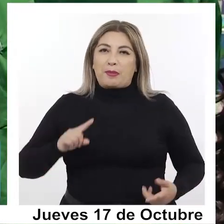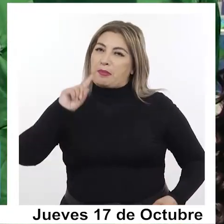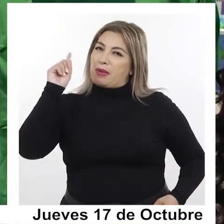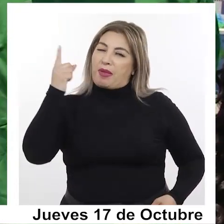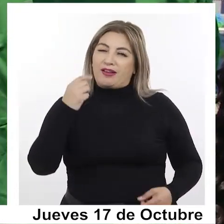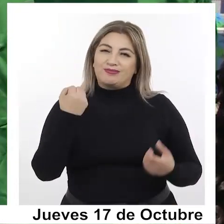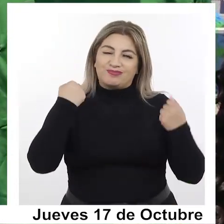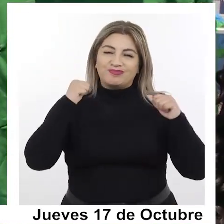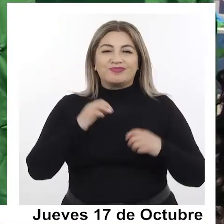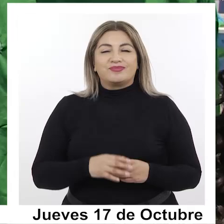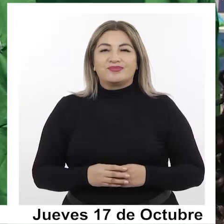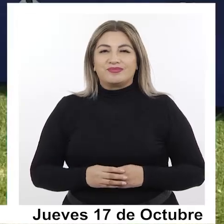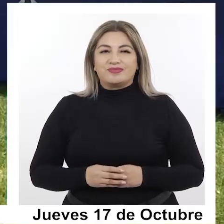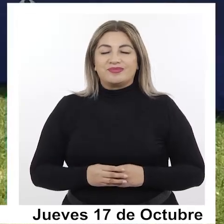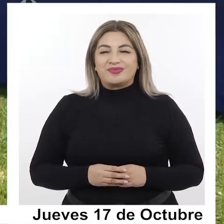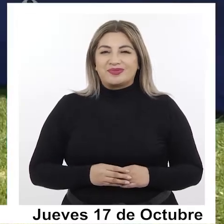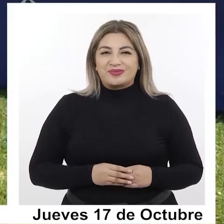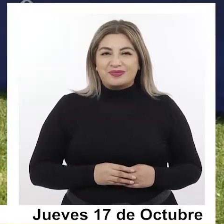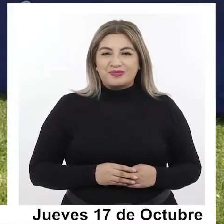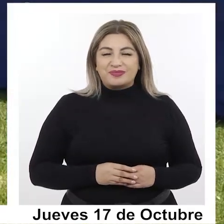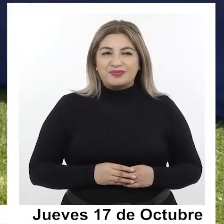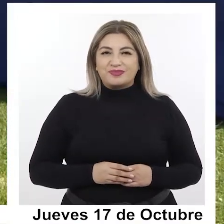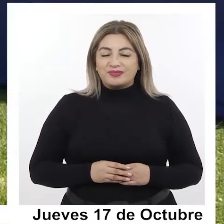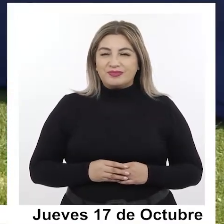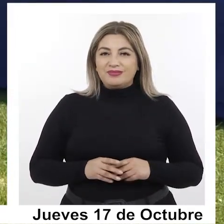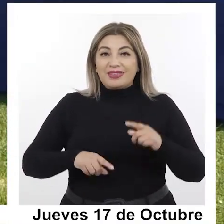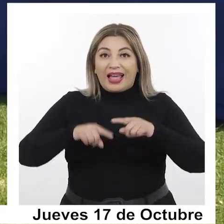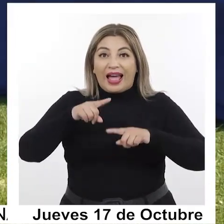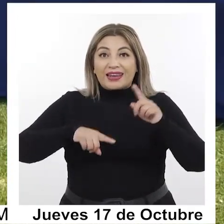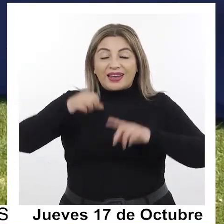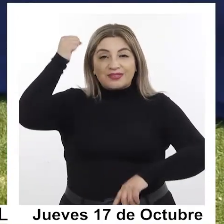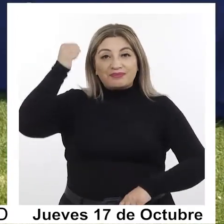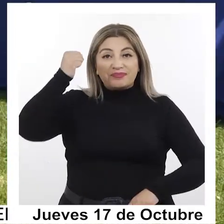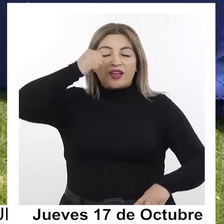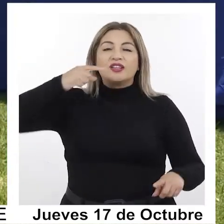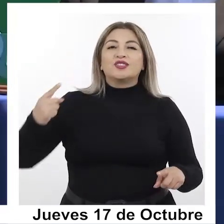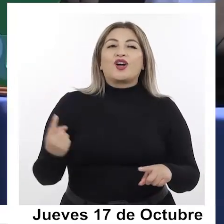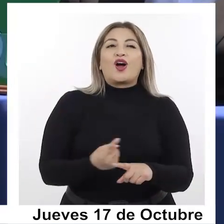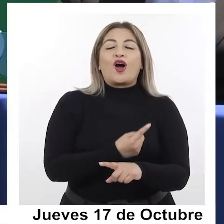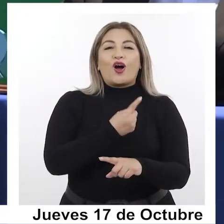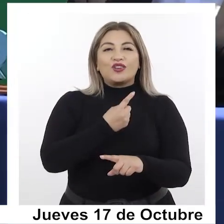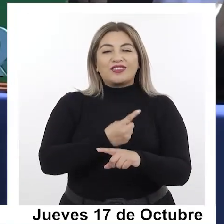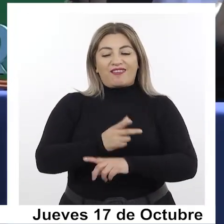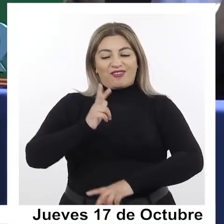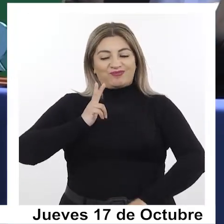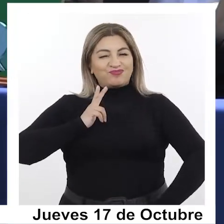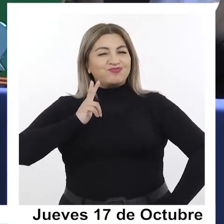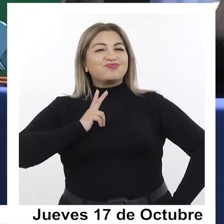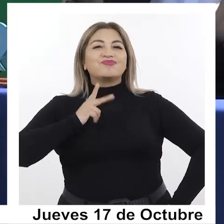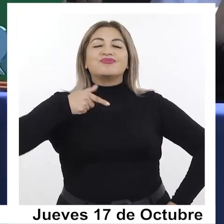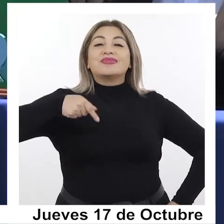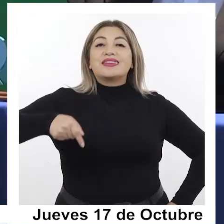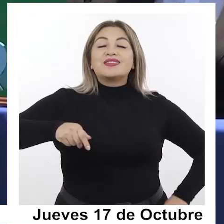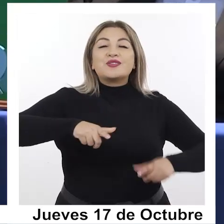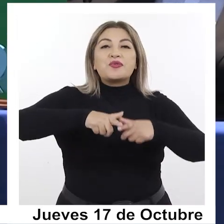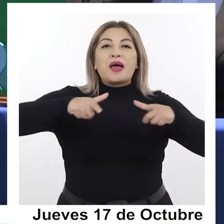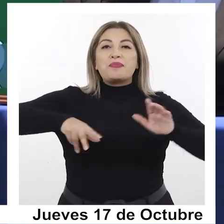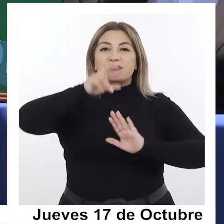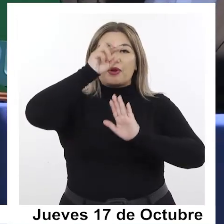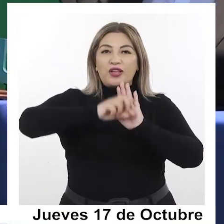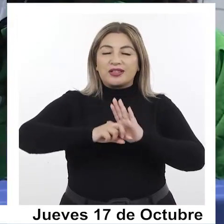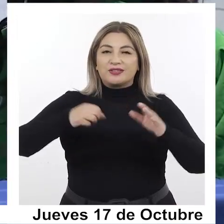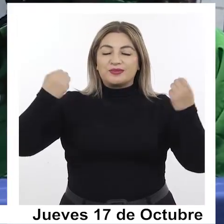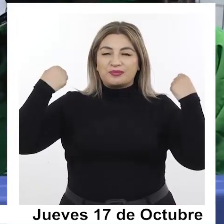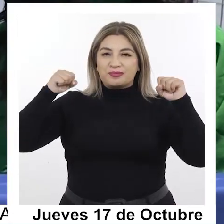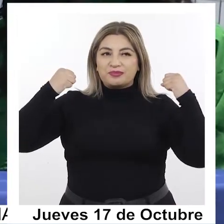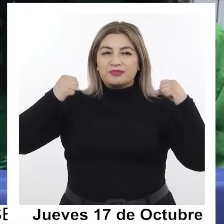primero, ir a todo nomás. El Arena Cabancha nuevamente se viste de gala como parte de un amplio proyecto